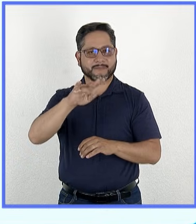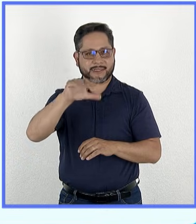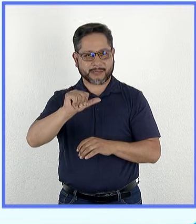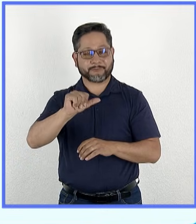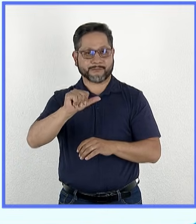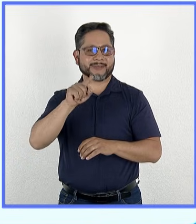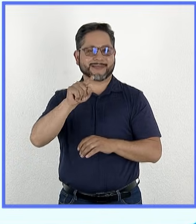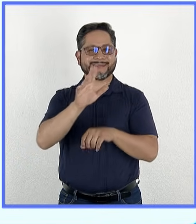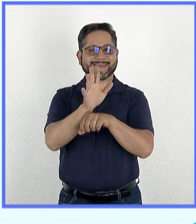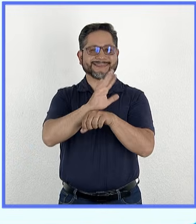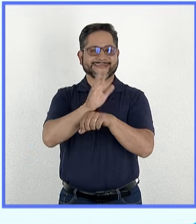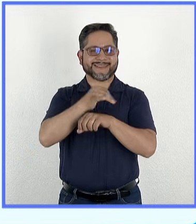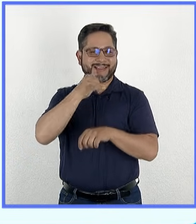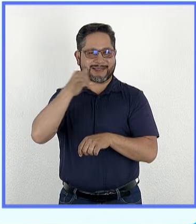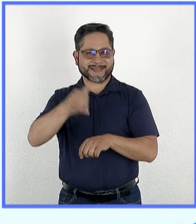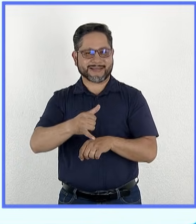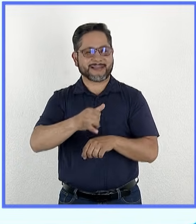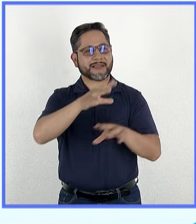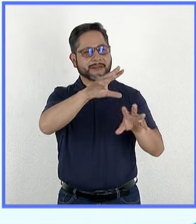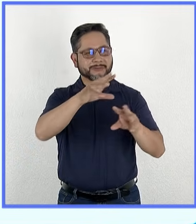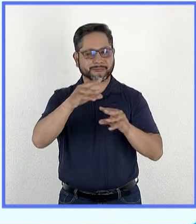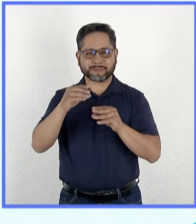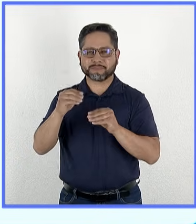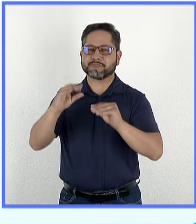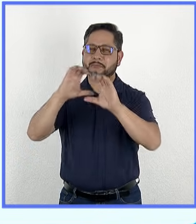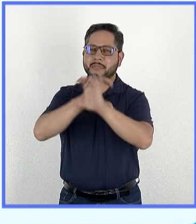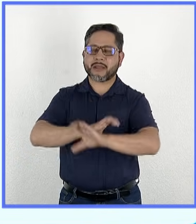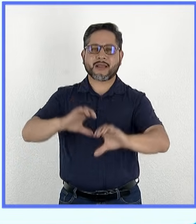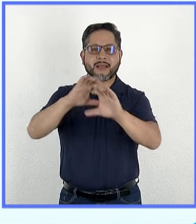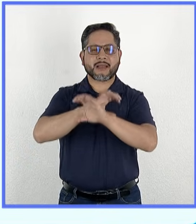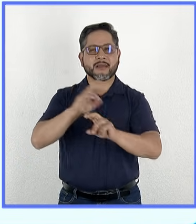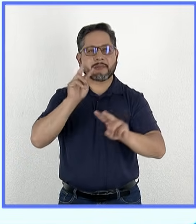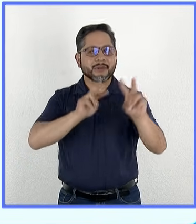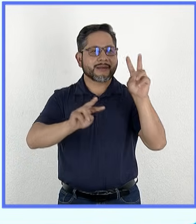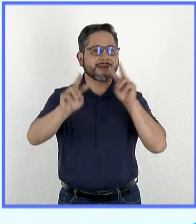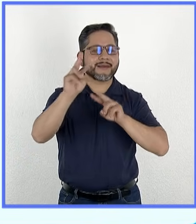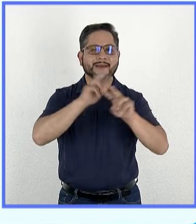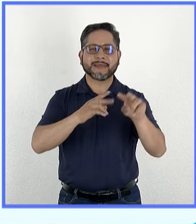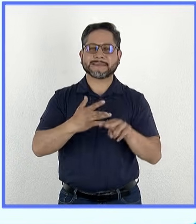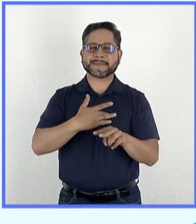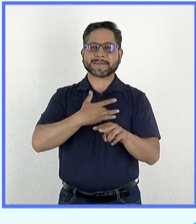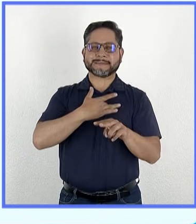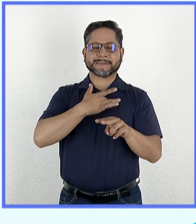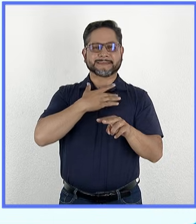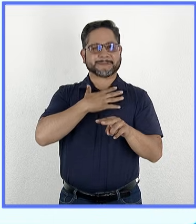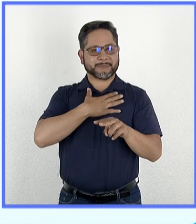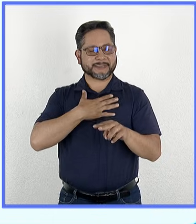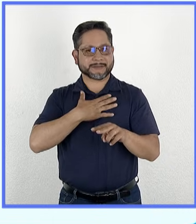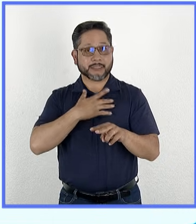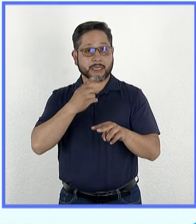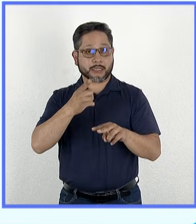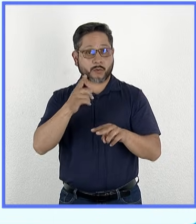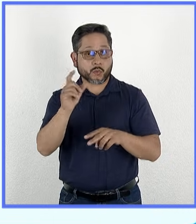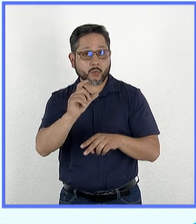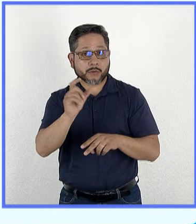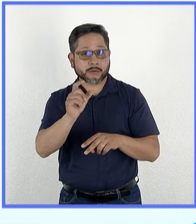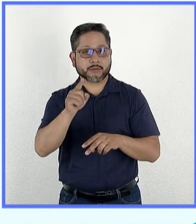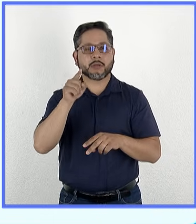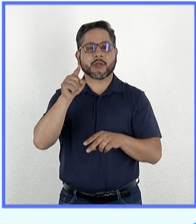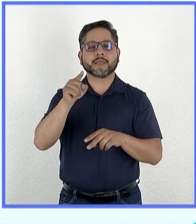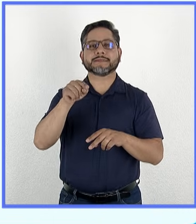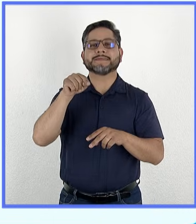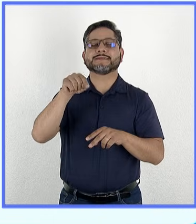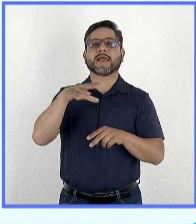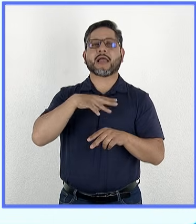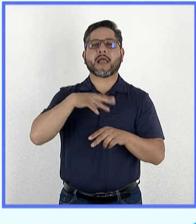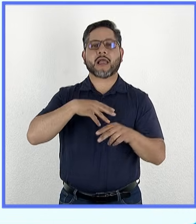cine italiano y en esa forma entrañable de mirar la vida con nostalgia, elegancia y pasión. La gala se lleva a cabo con la